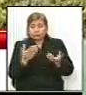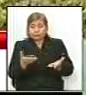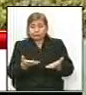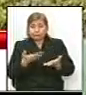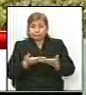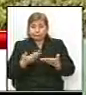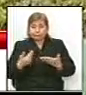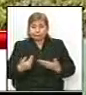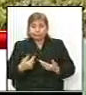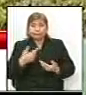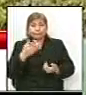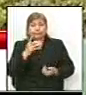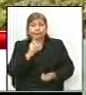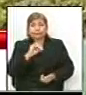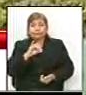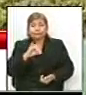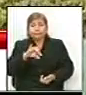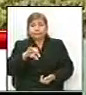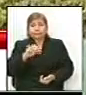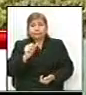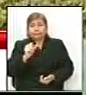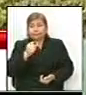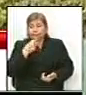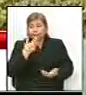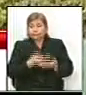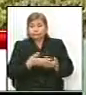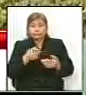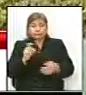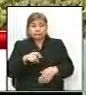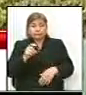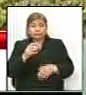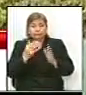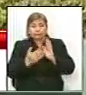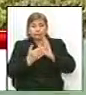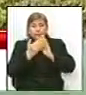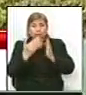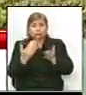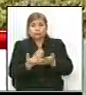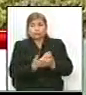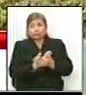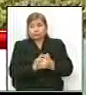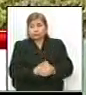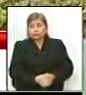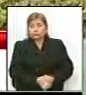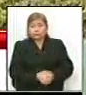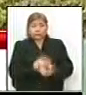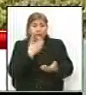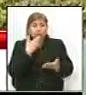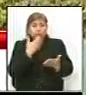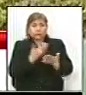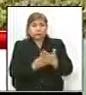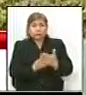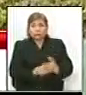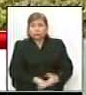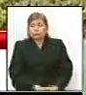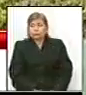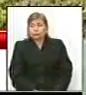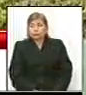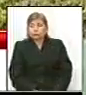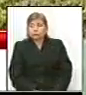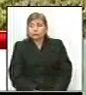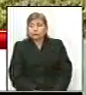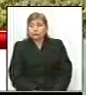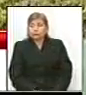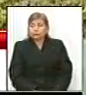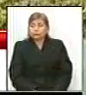señor congresista Joaquín Dipas, necesitamos tu presencia en el nuevo distrito Villa Quintiarina. Muchísimas gracias, hermanos.